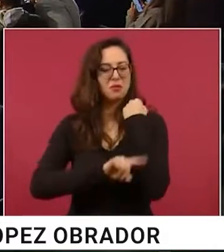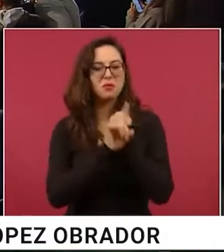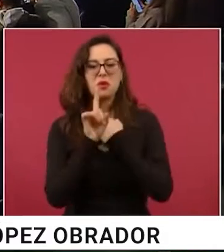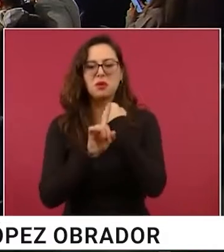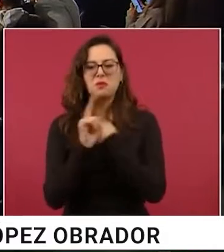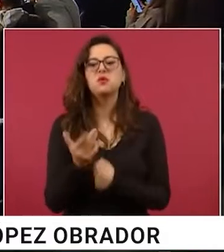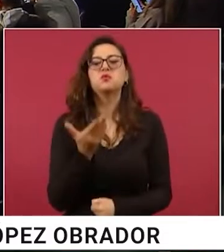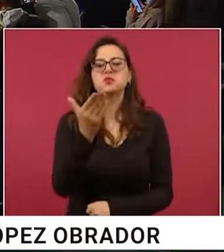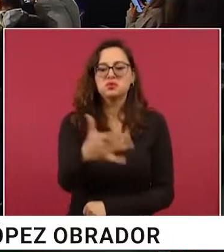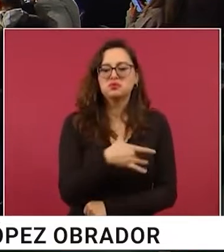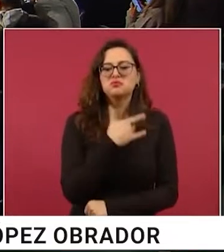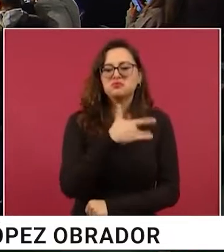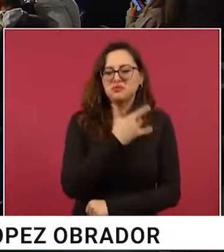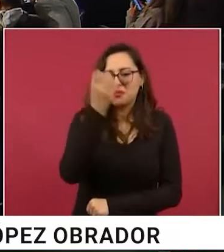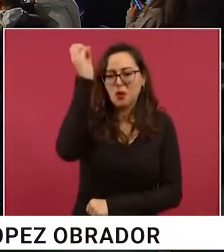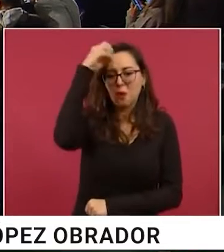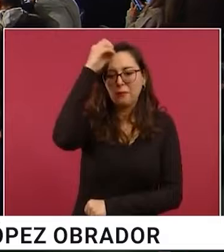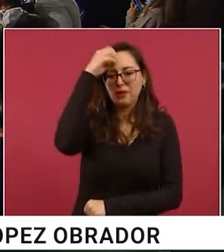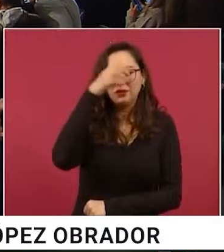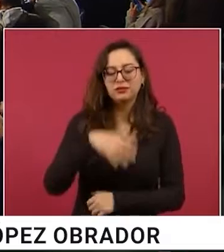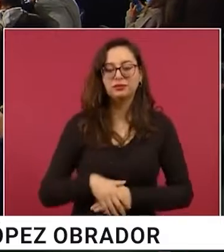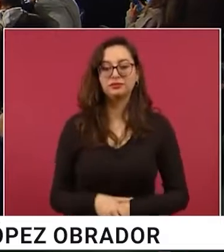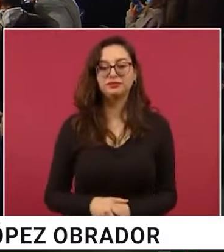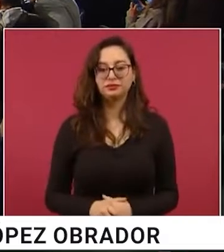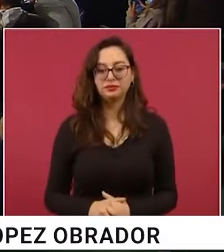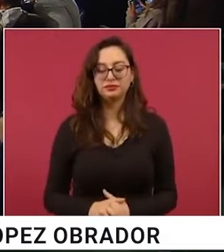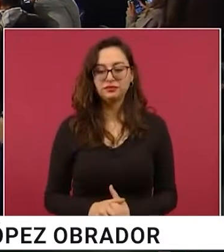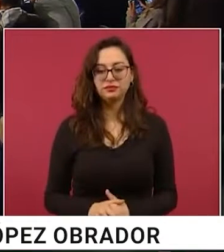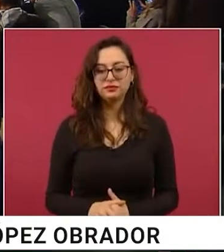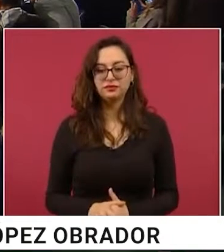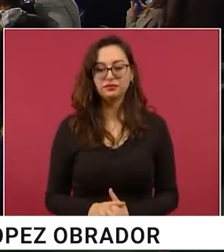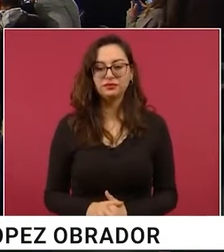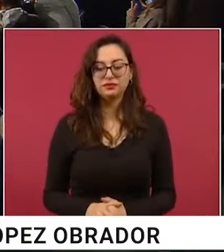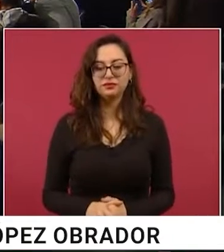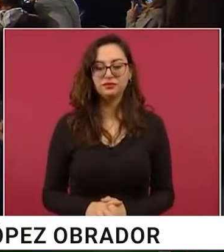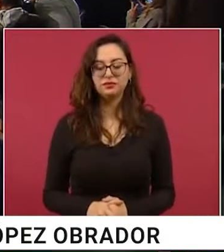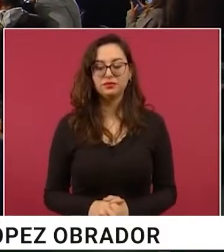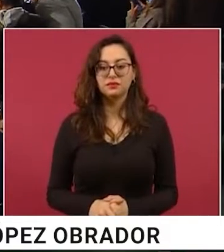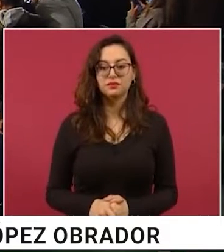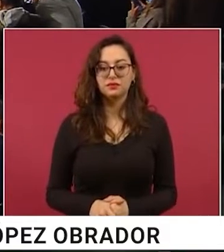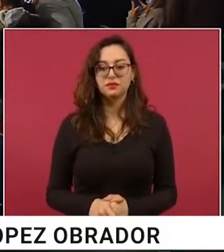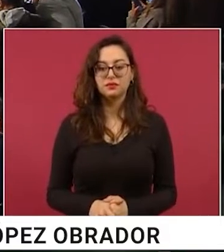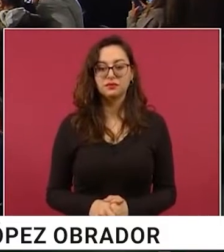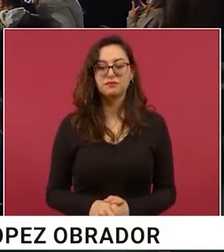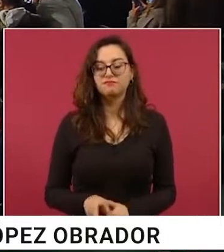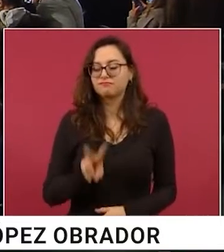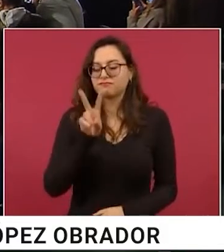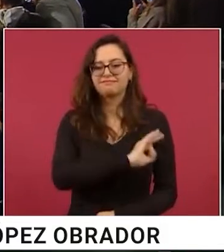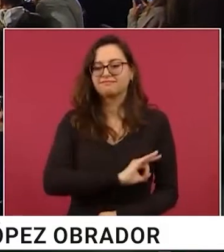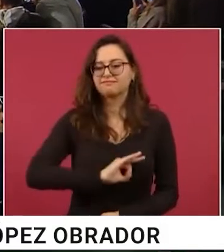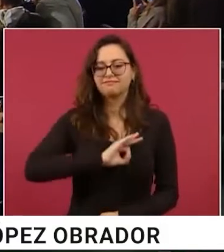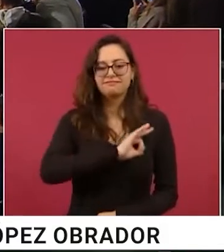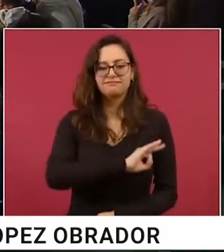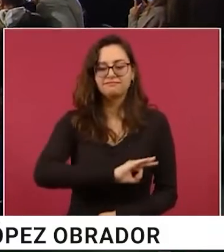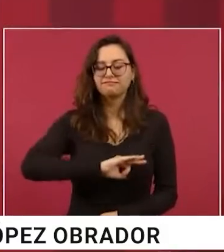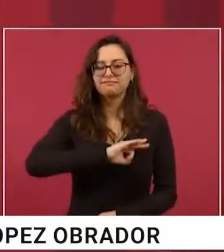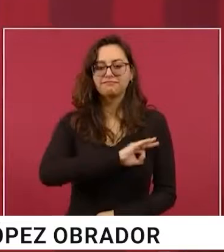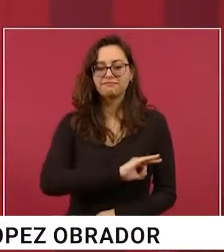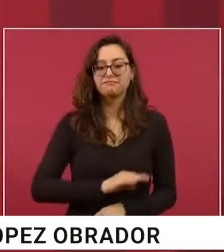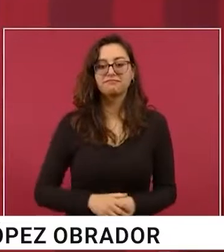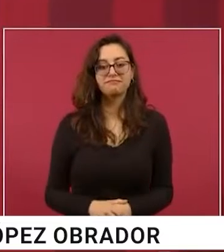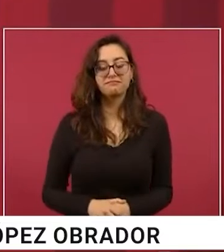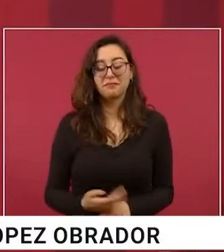participado en la marcha que encabezó este domingo. Bueno, pues estoy muy contento, feliz y sobre todo